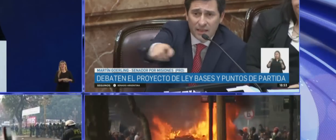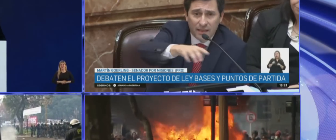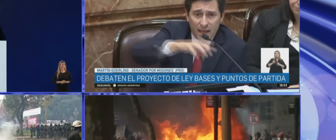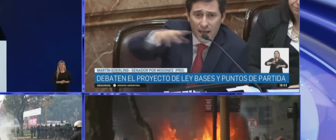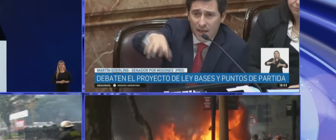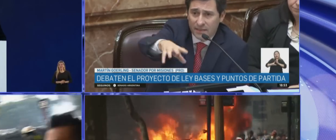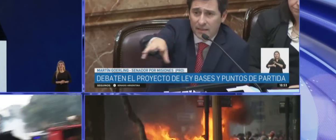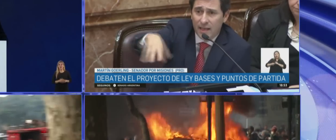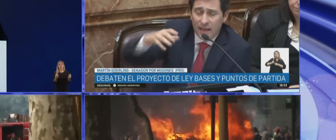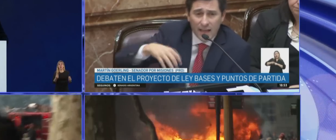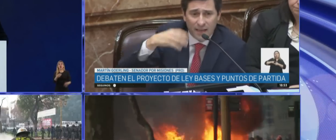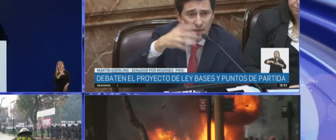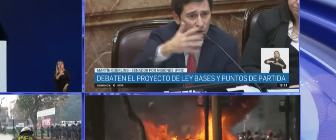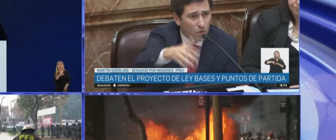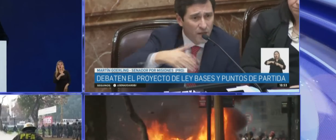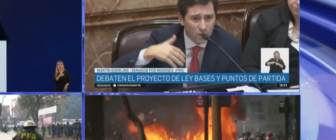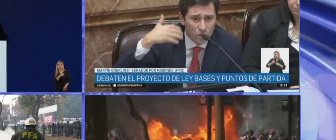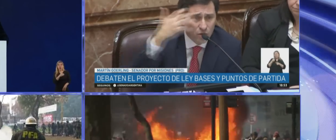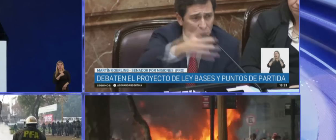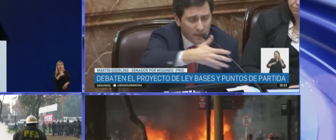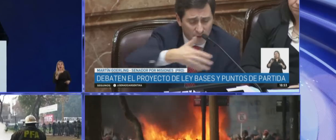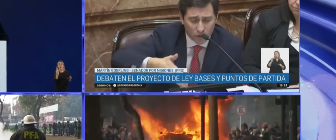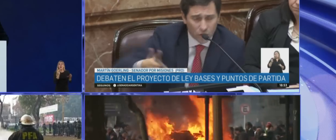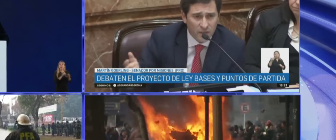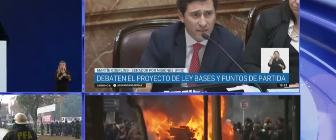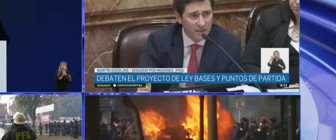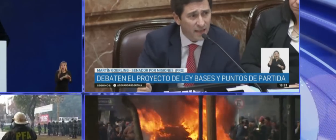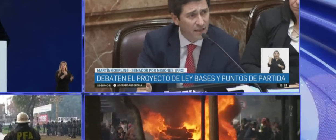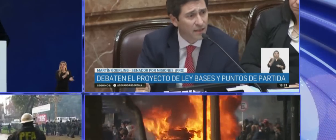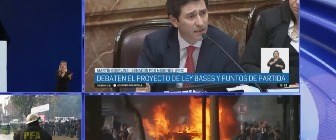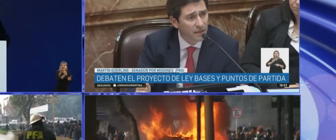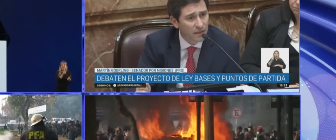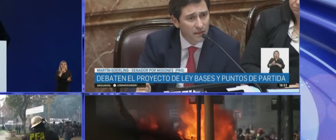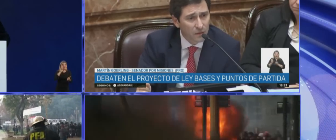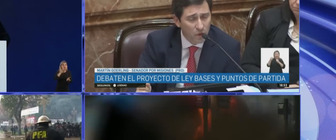Frente a la no voluntad de los bancos de financiar al Tesoro,